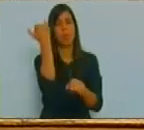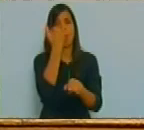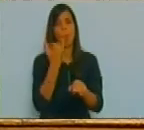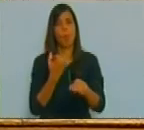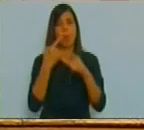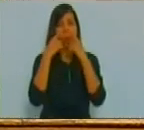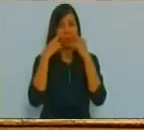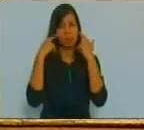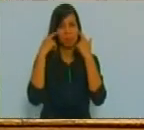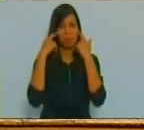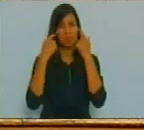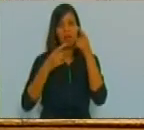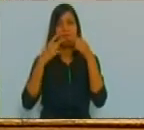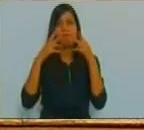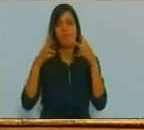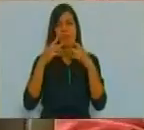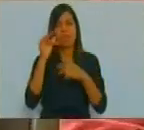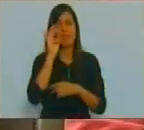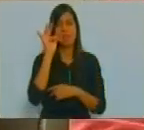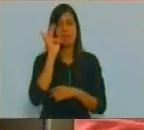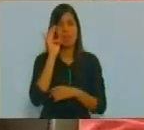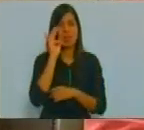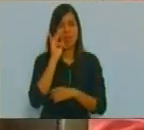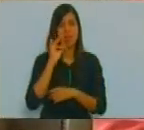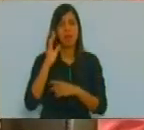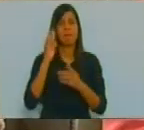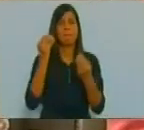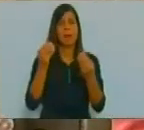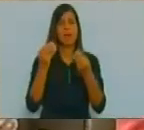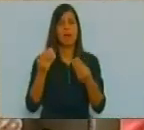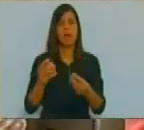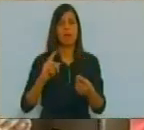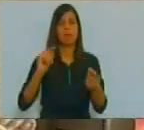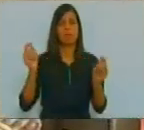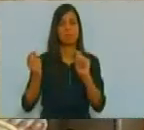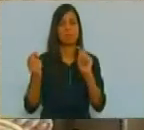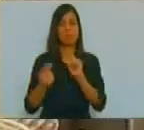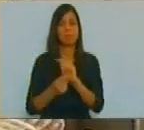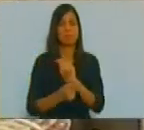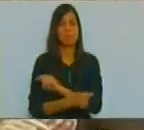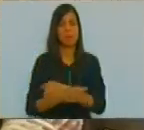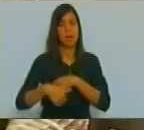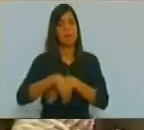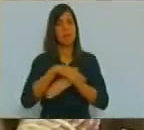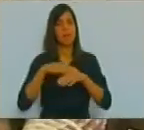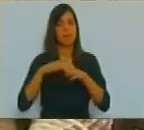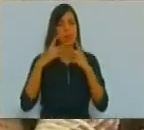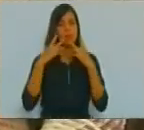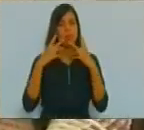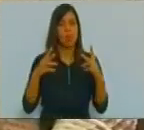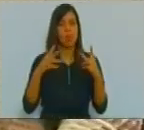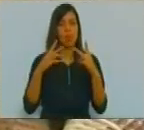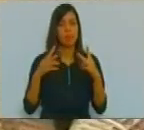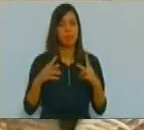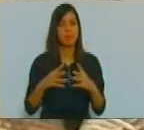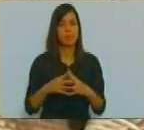que permita reencausar la actuación adecuada legal y constitucional del ministerio público